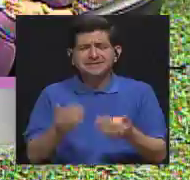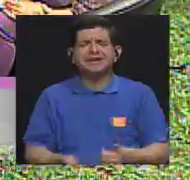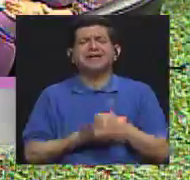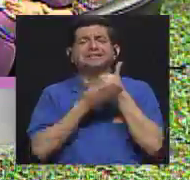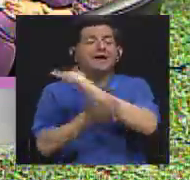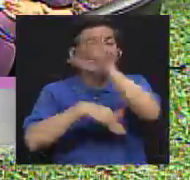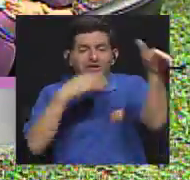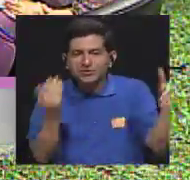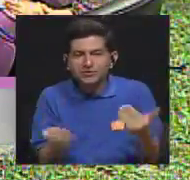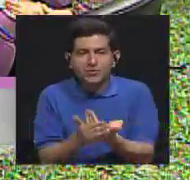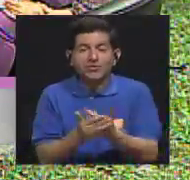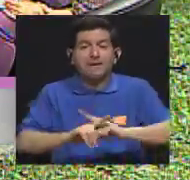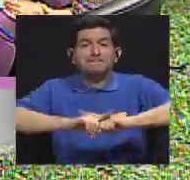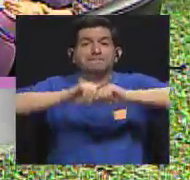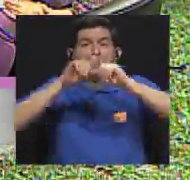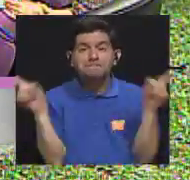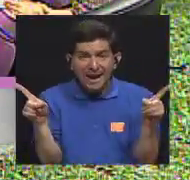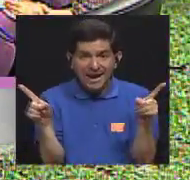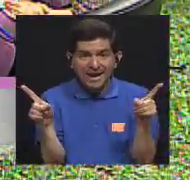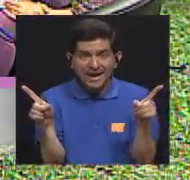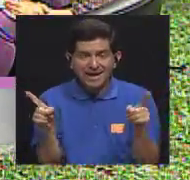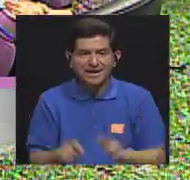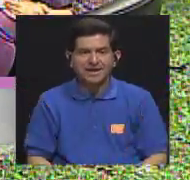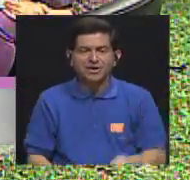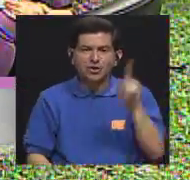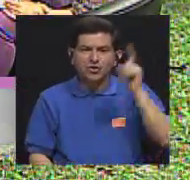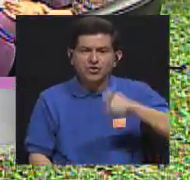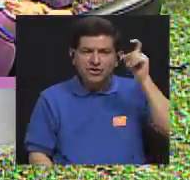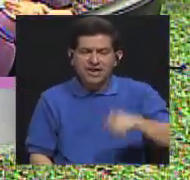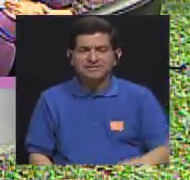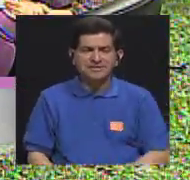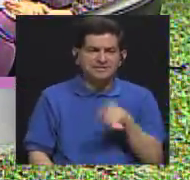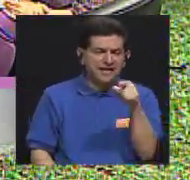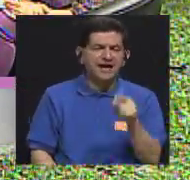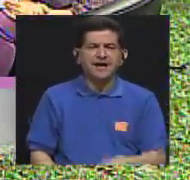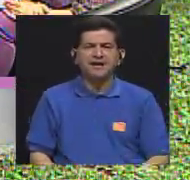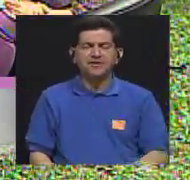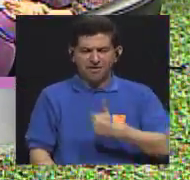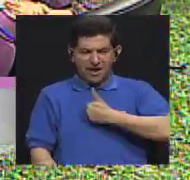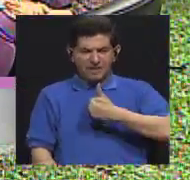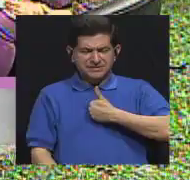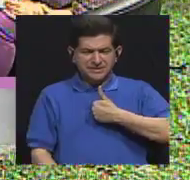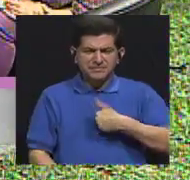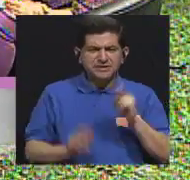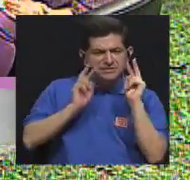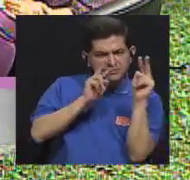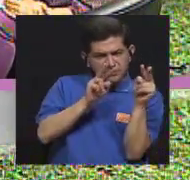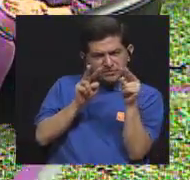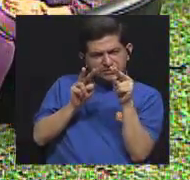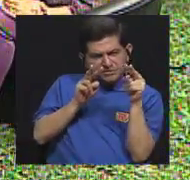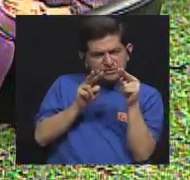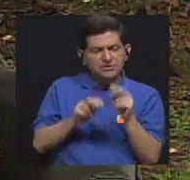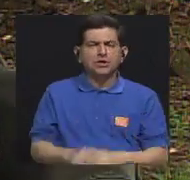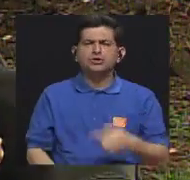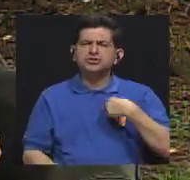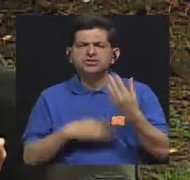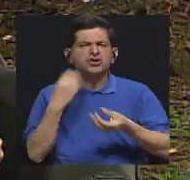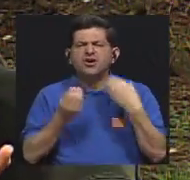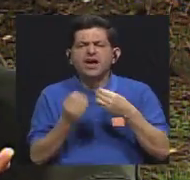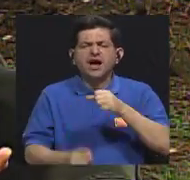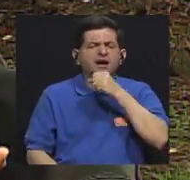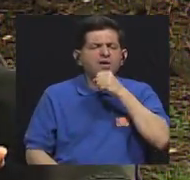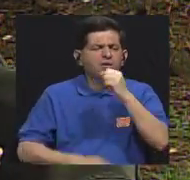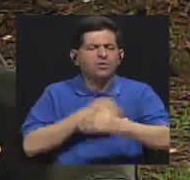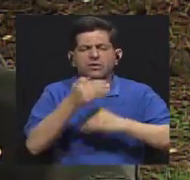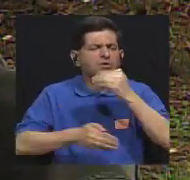que pueden servirnos a todos, pero que tenemos que irnos encontrando, viendo hacia nosotros y empezar a ver qué es lo que